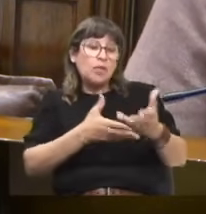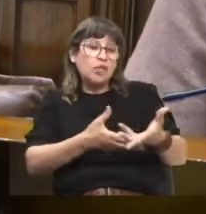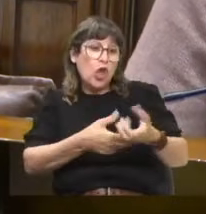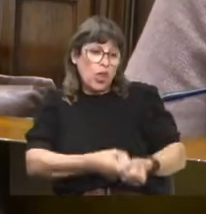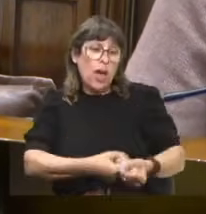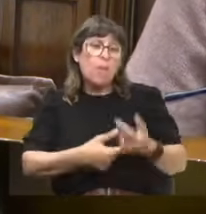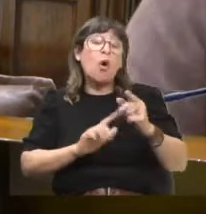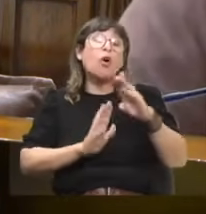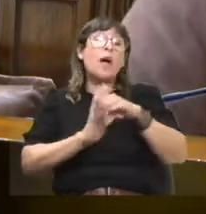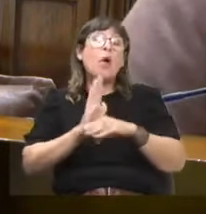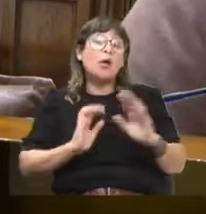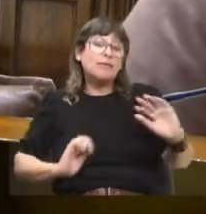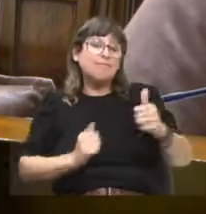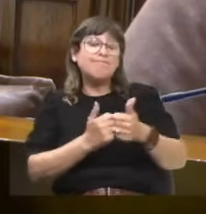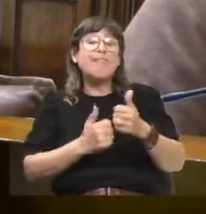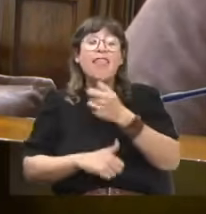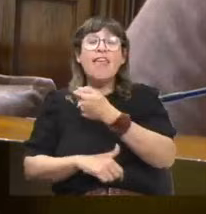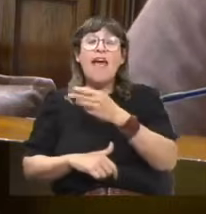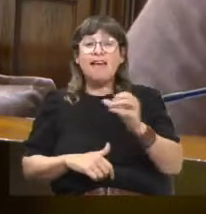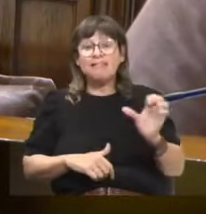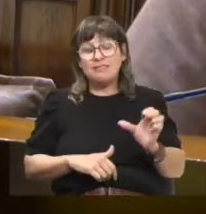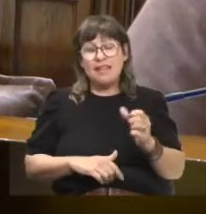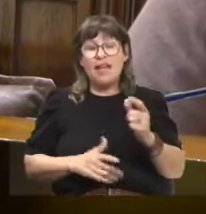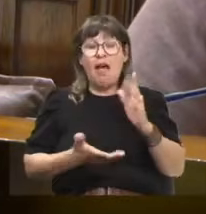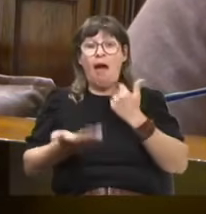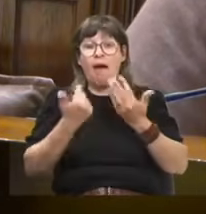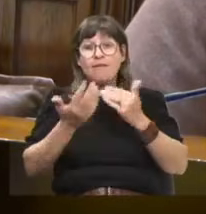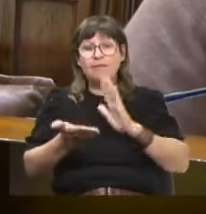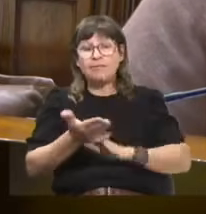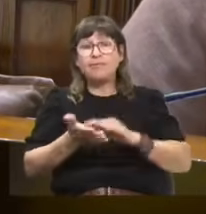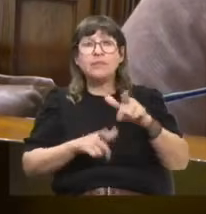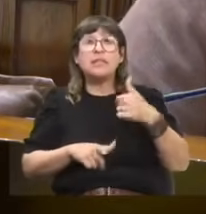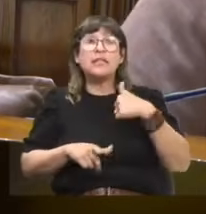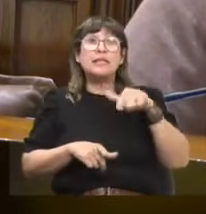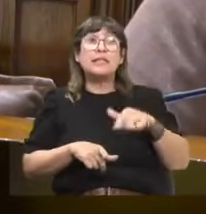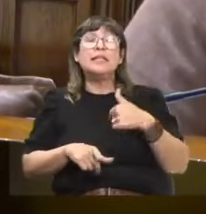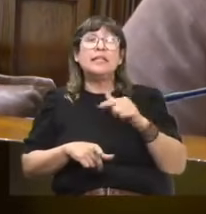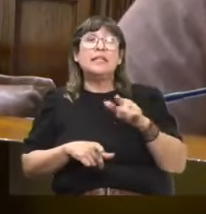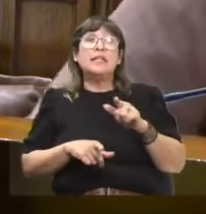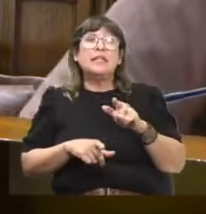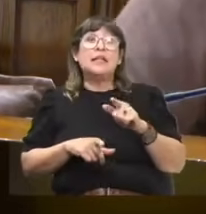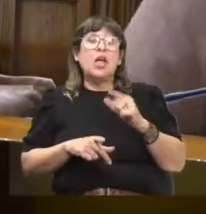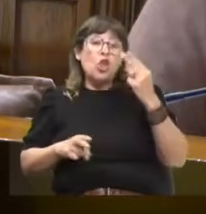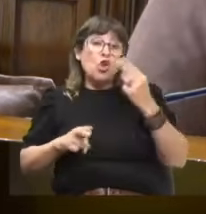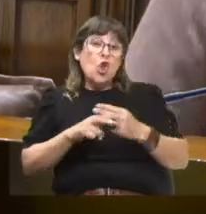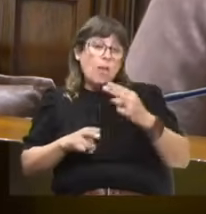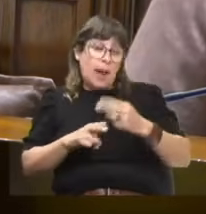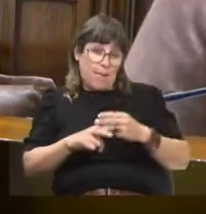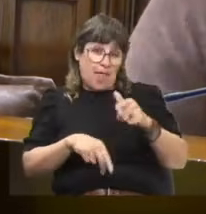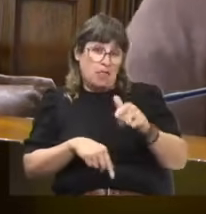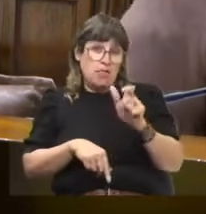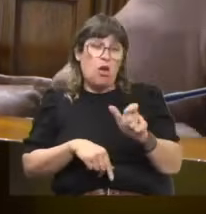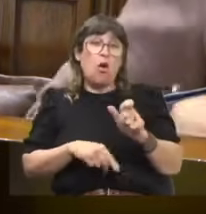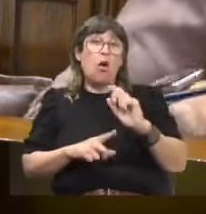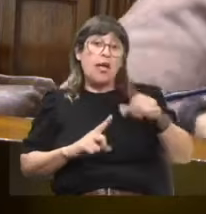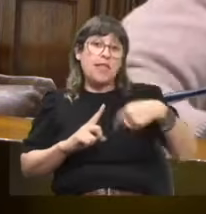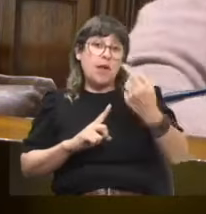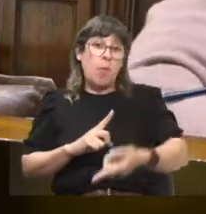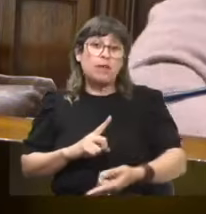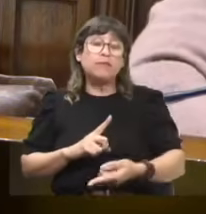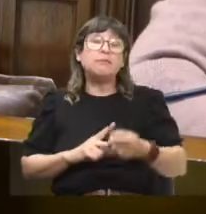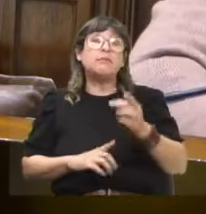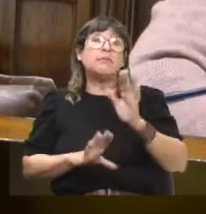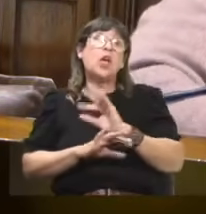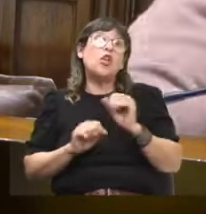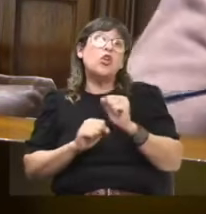programas asistenciales de ACE, refieren a que los términos nombramiento y posterior no